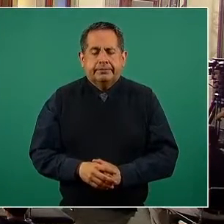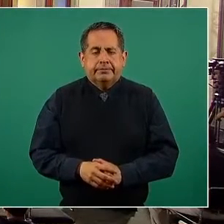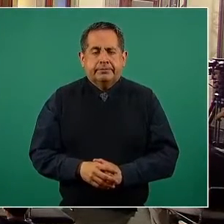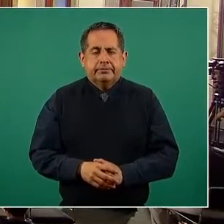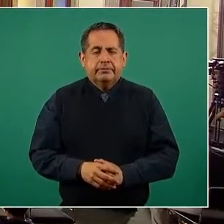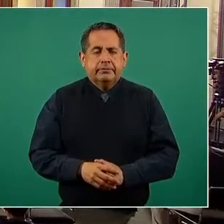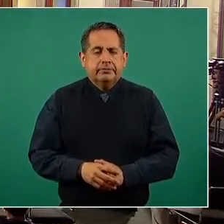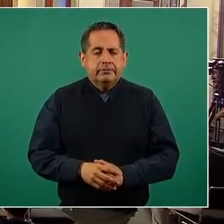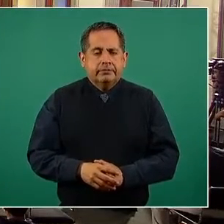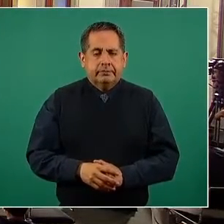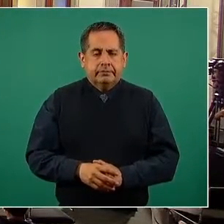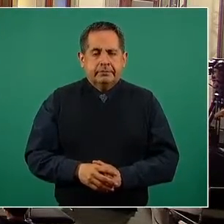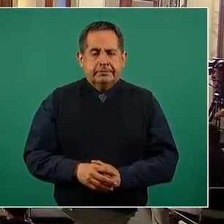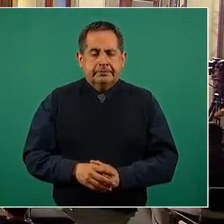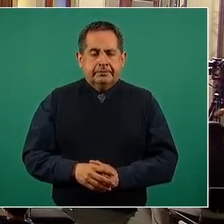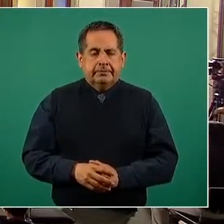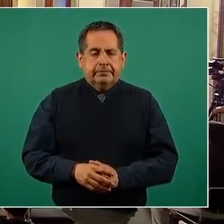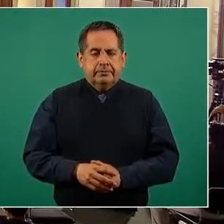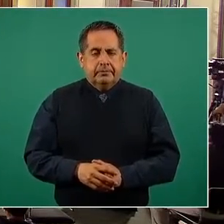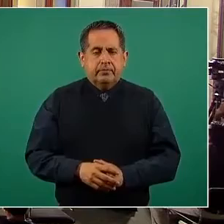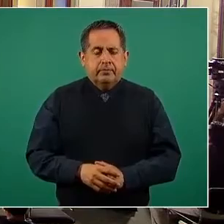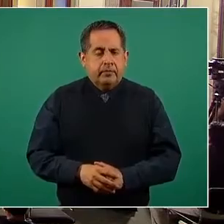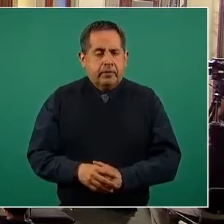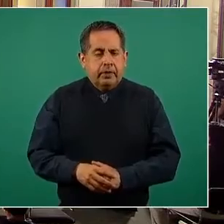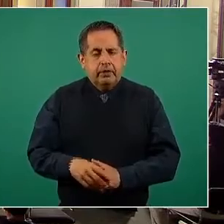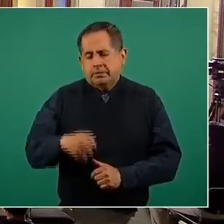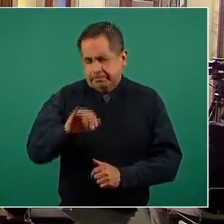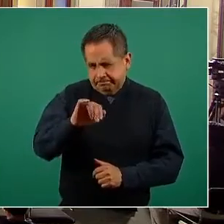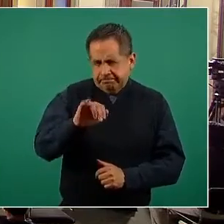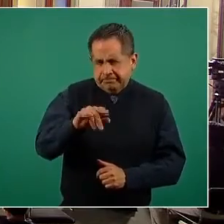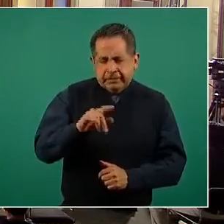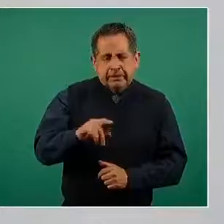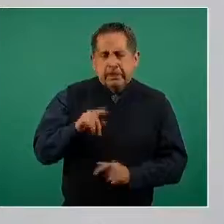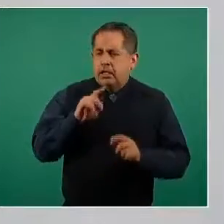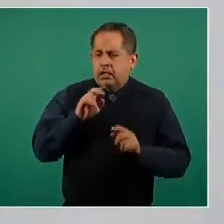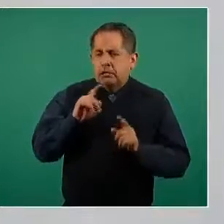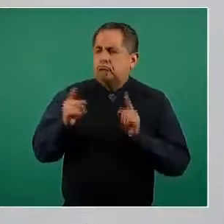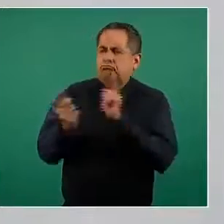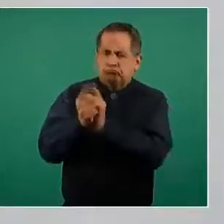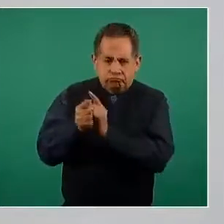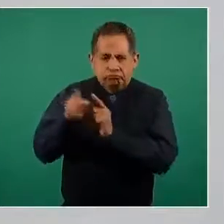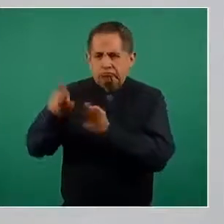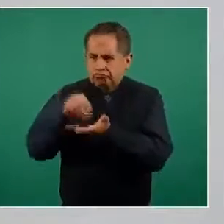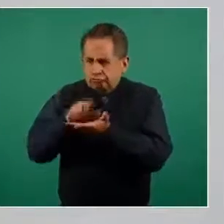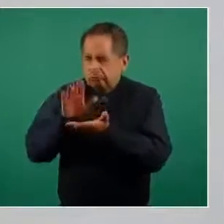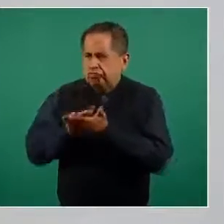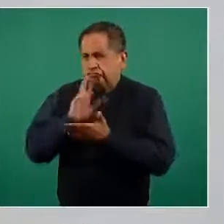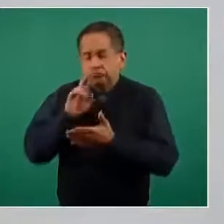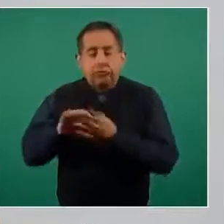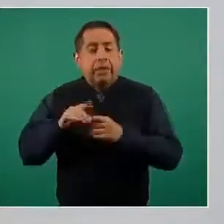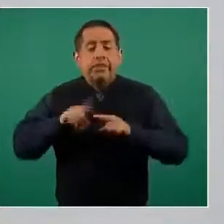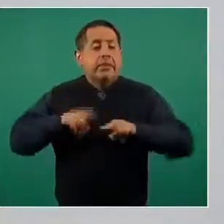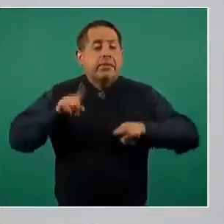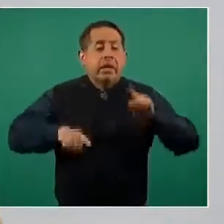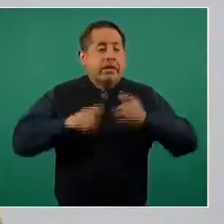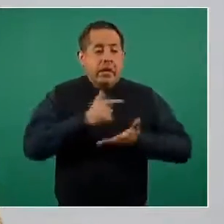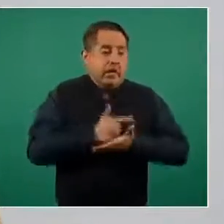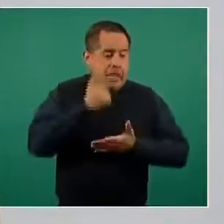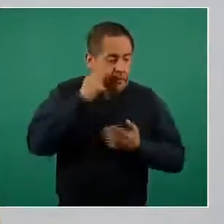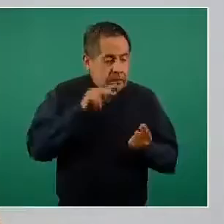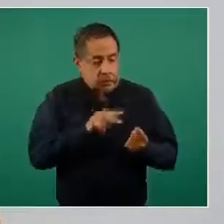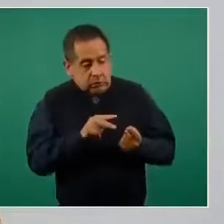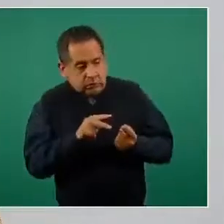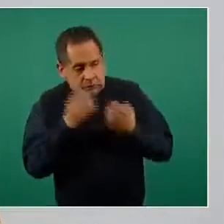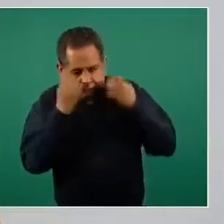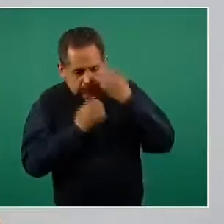No es en el momento, acudan a un centro de salud. Sí, que acudan y ahí se estudian y ahí se registran y pues dependiendo de la gravedad se clasifican